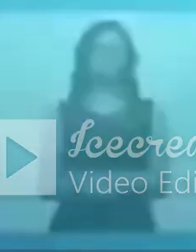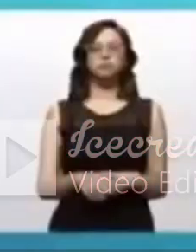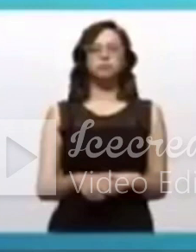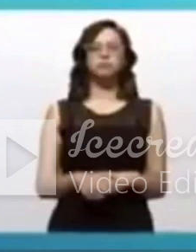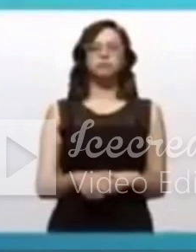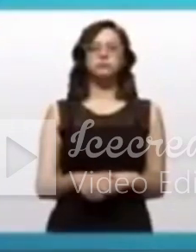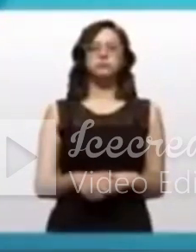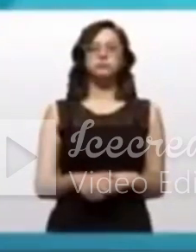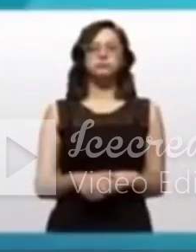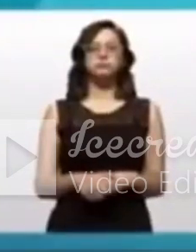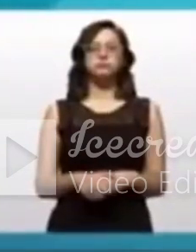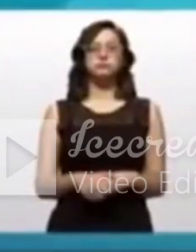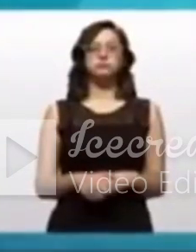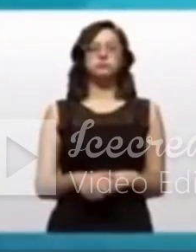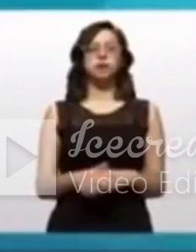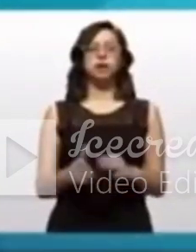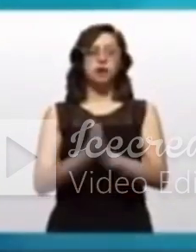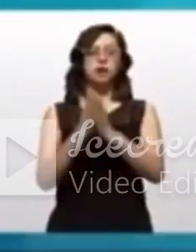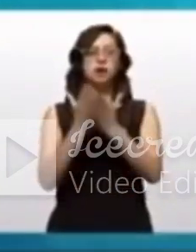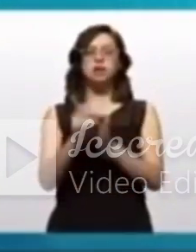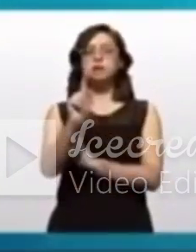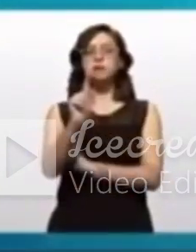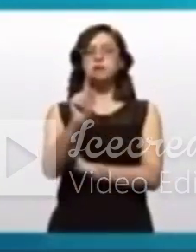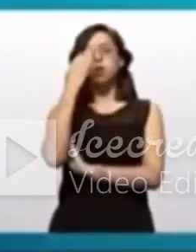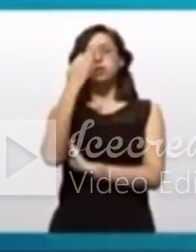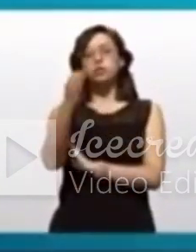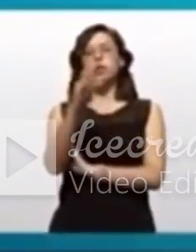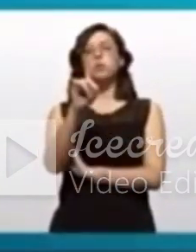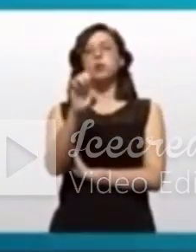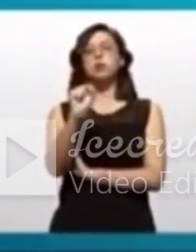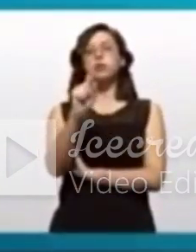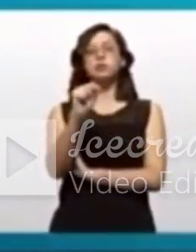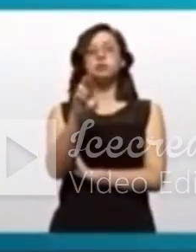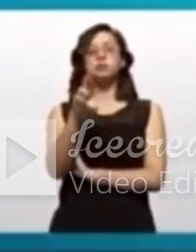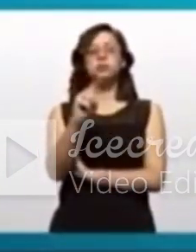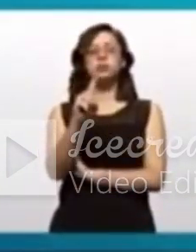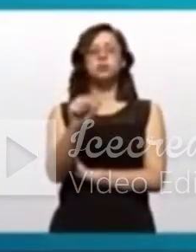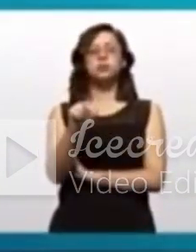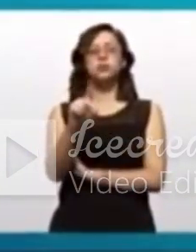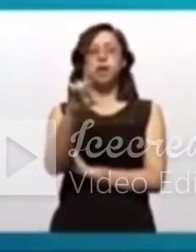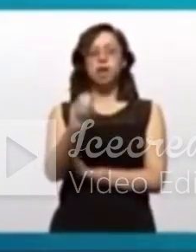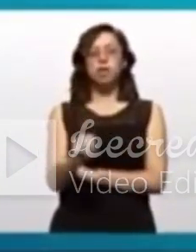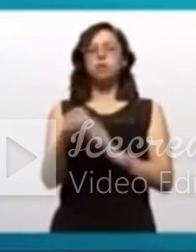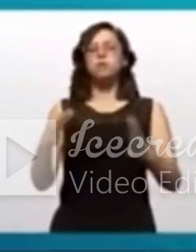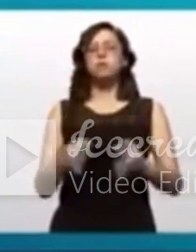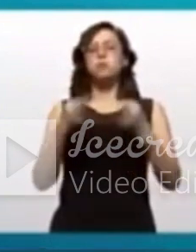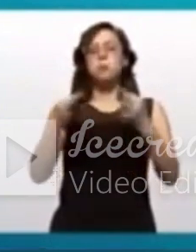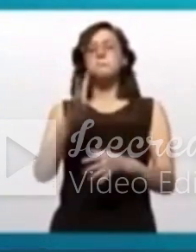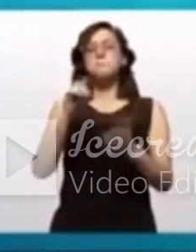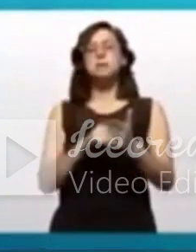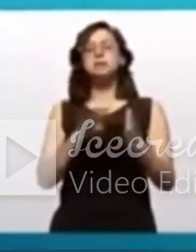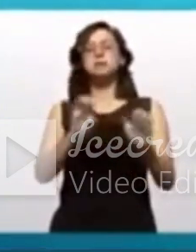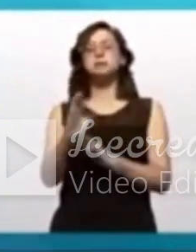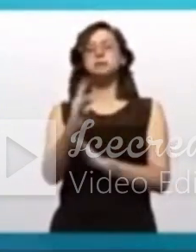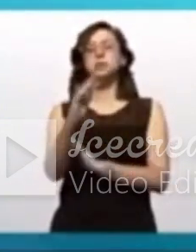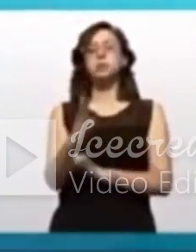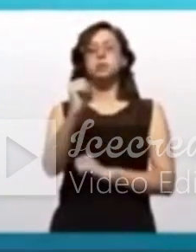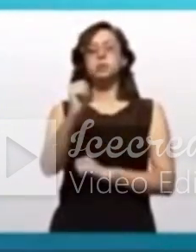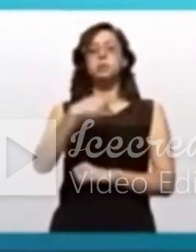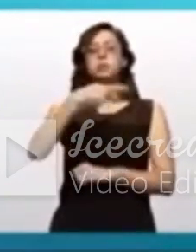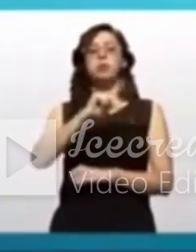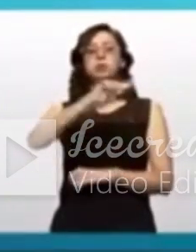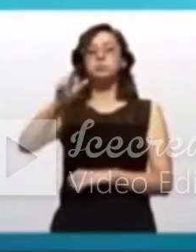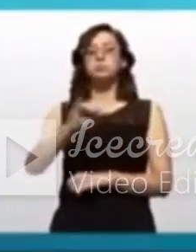Tiempo destrozado se publicó en el Fondo de Cultura Económica en 1959, pero tardó 44 años en